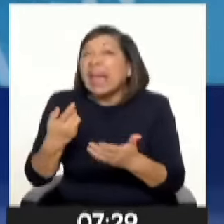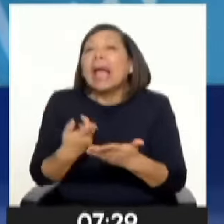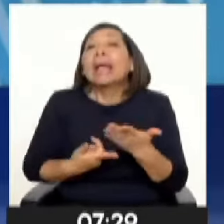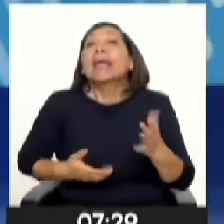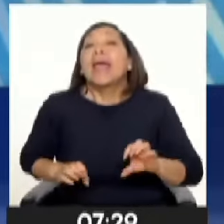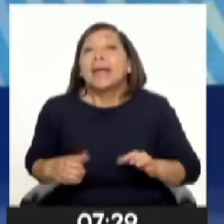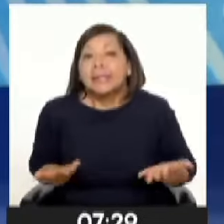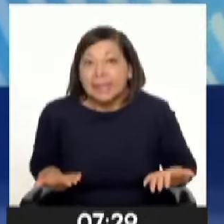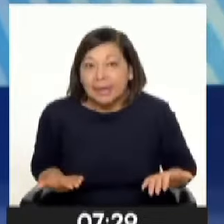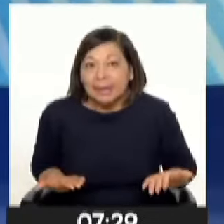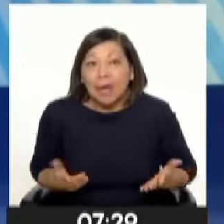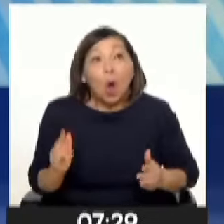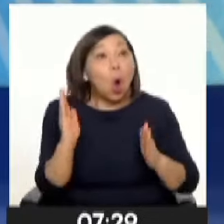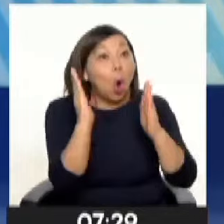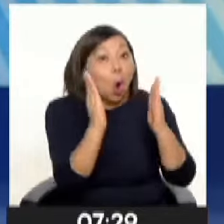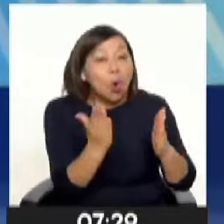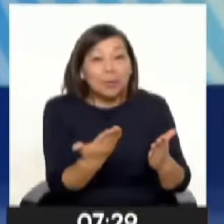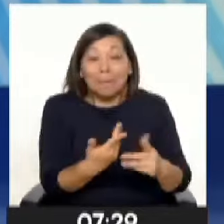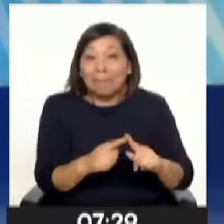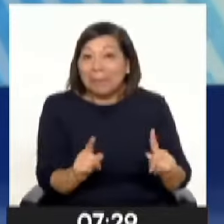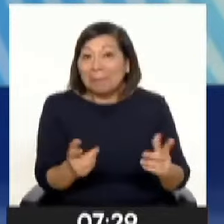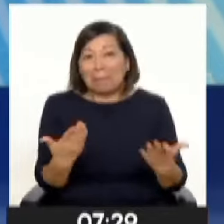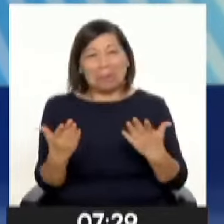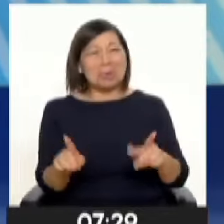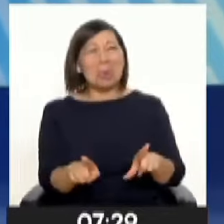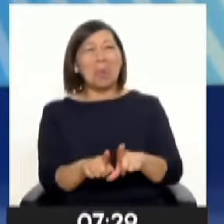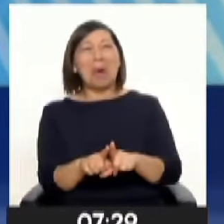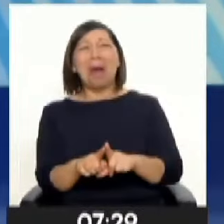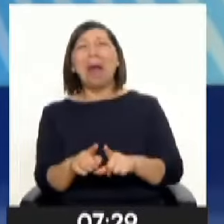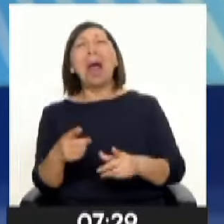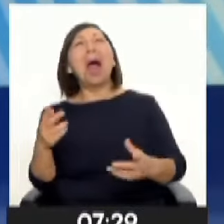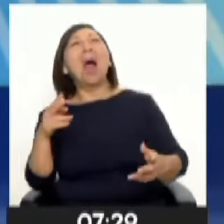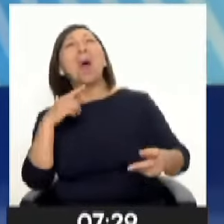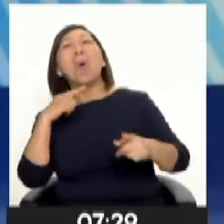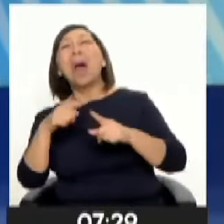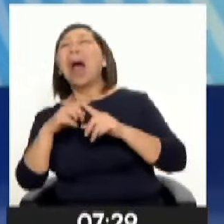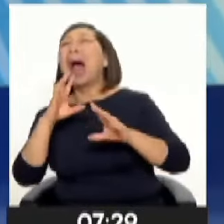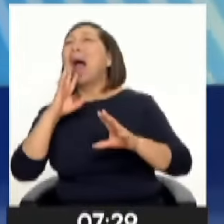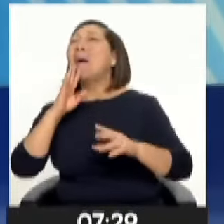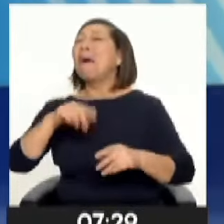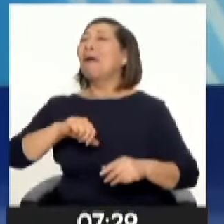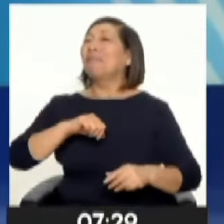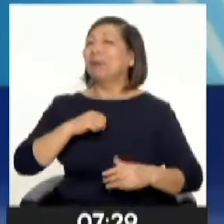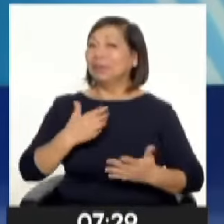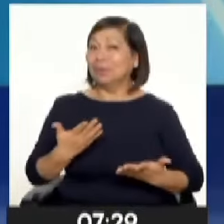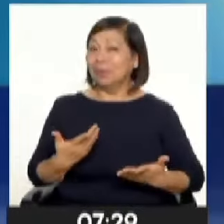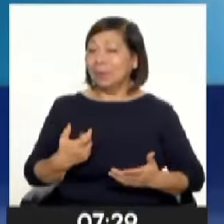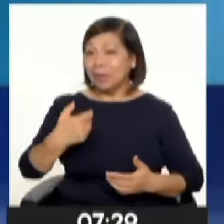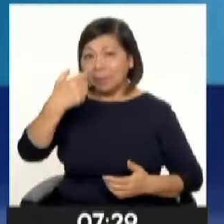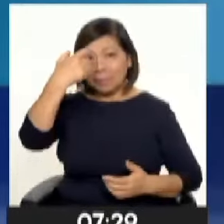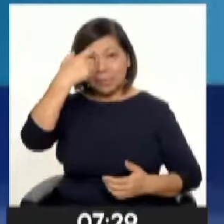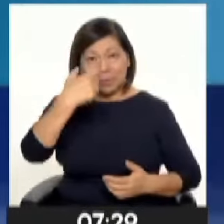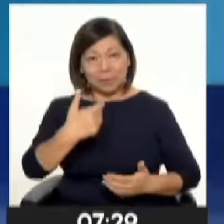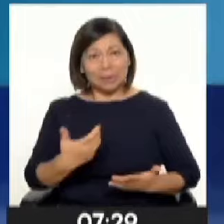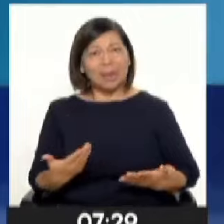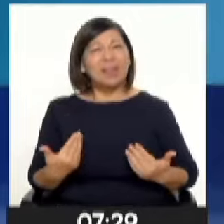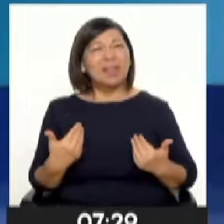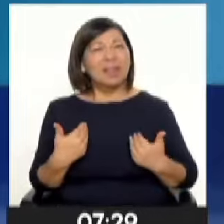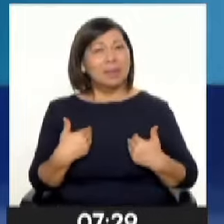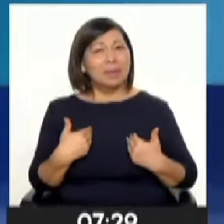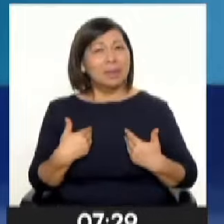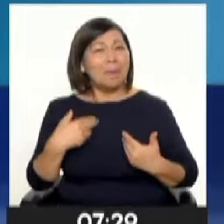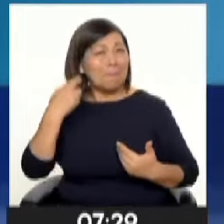Simplemente están en esto de acá, que pareciera tiene réditos políticos. O sea, ¿por qué una vida humana tiene que tener